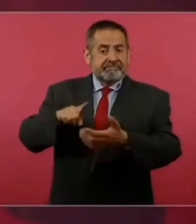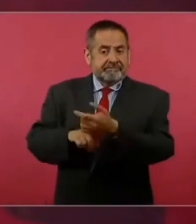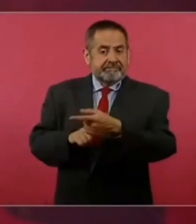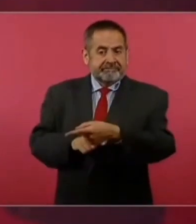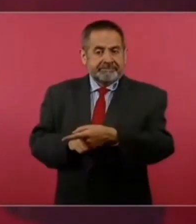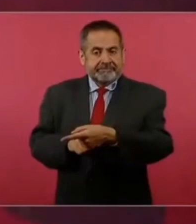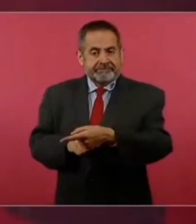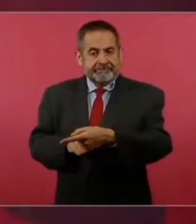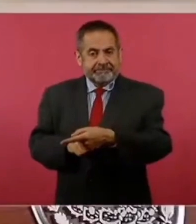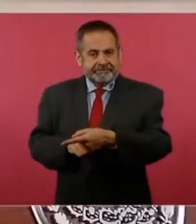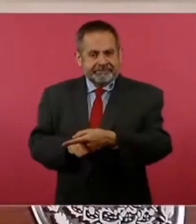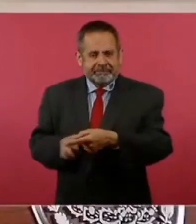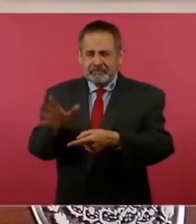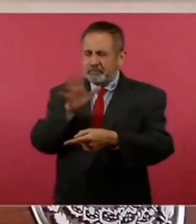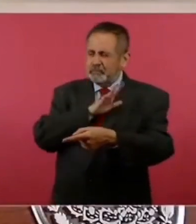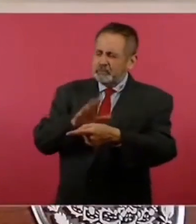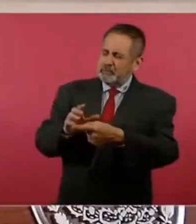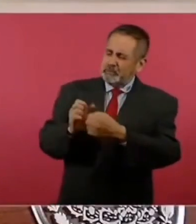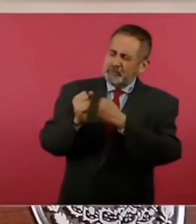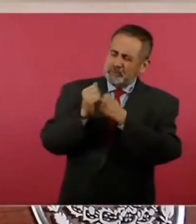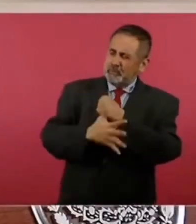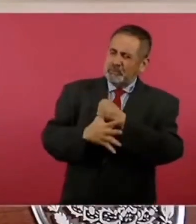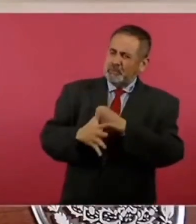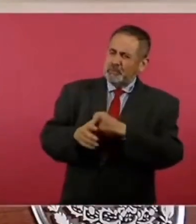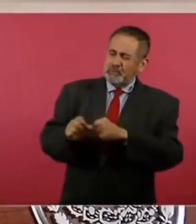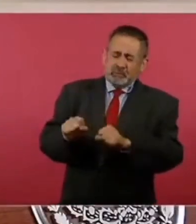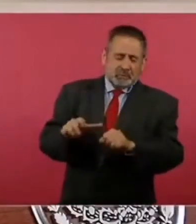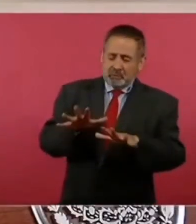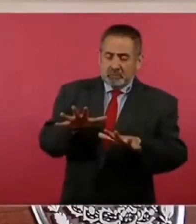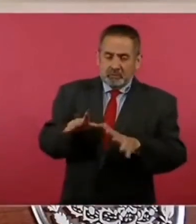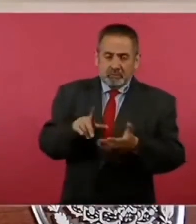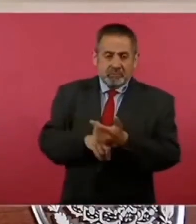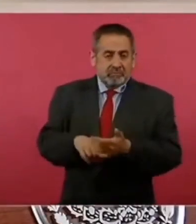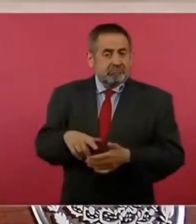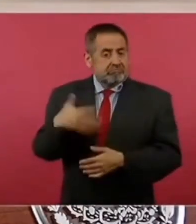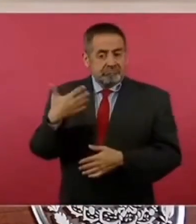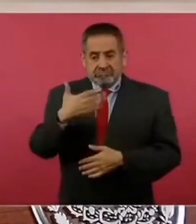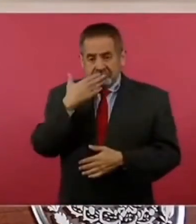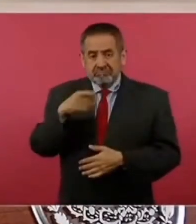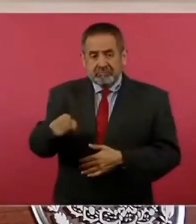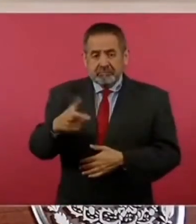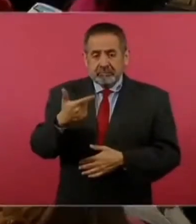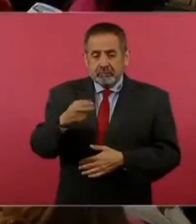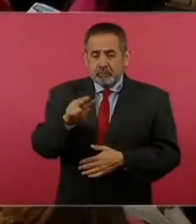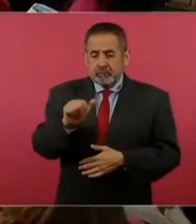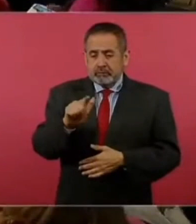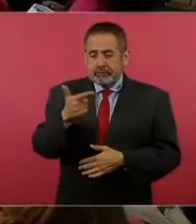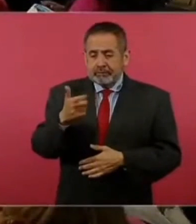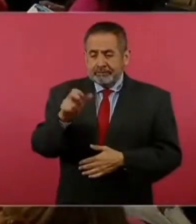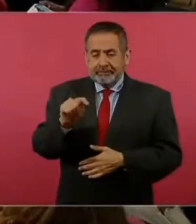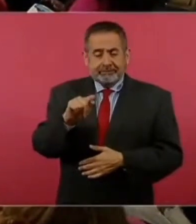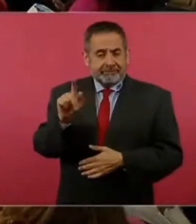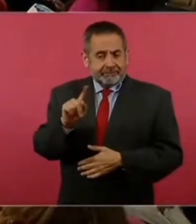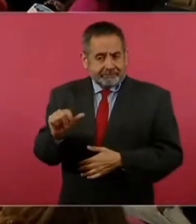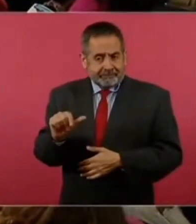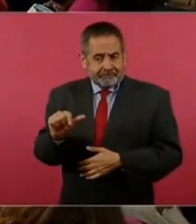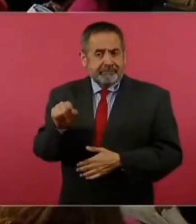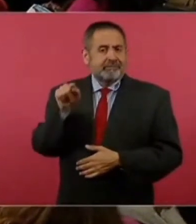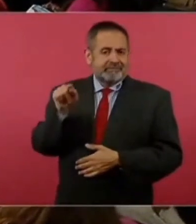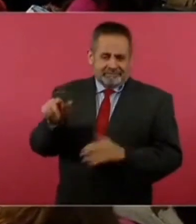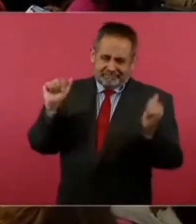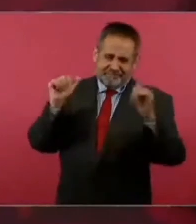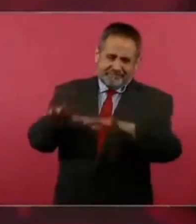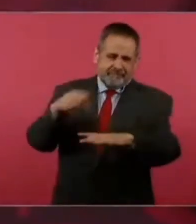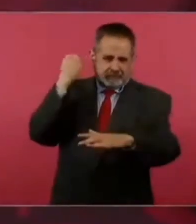sí esplendor es extraordinario entonces este